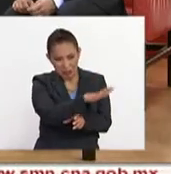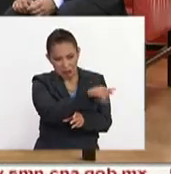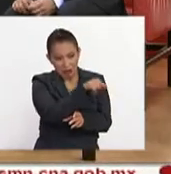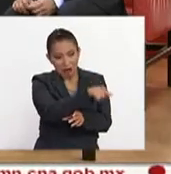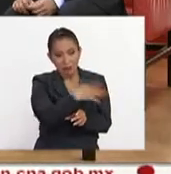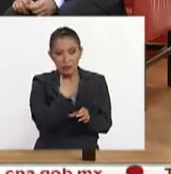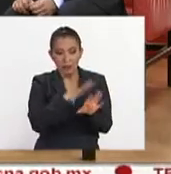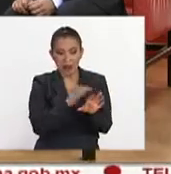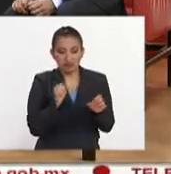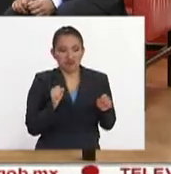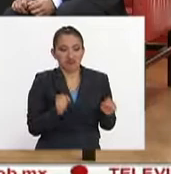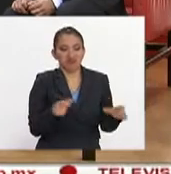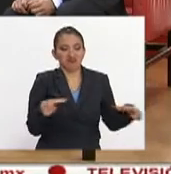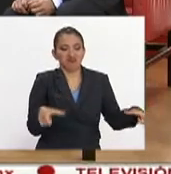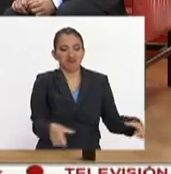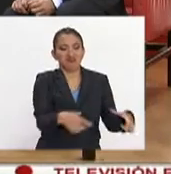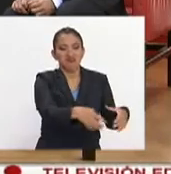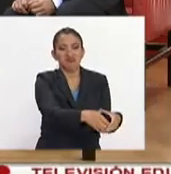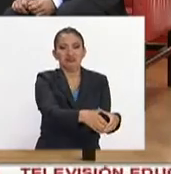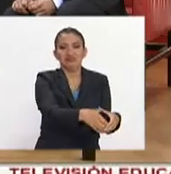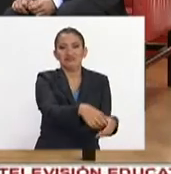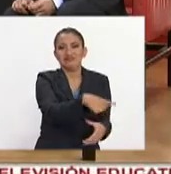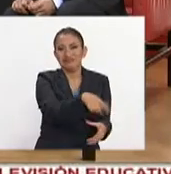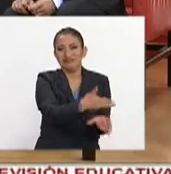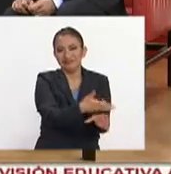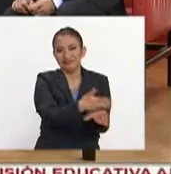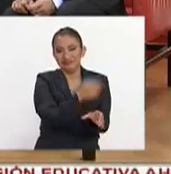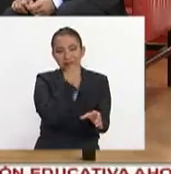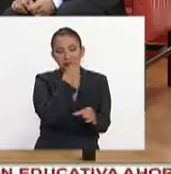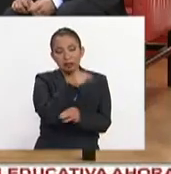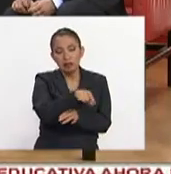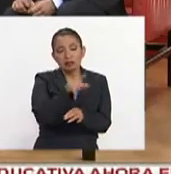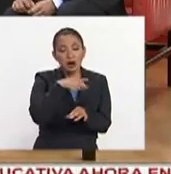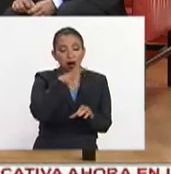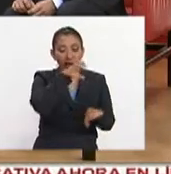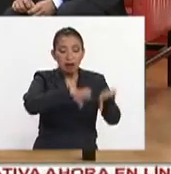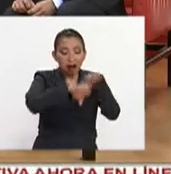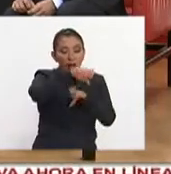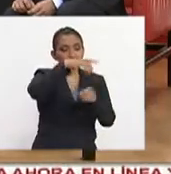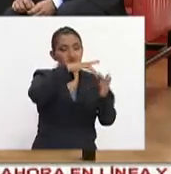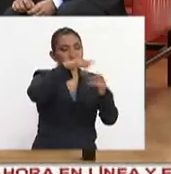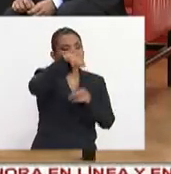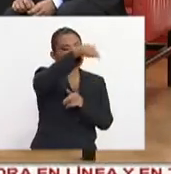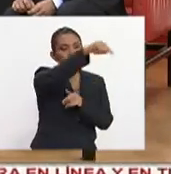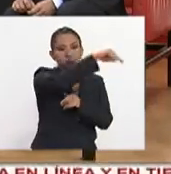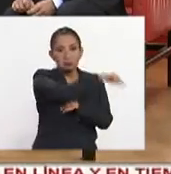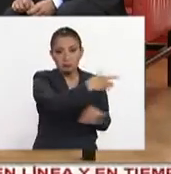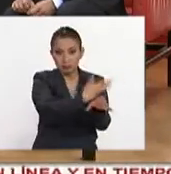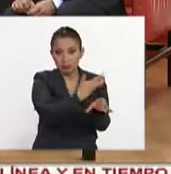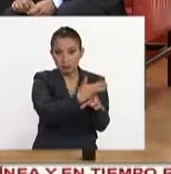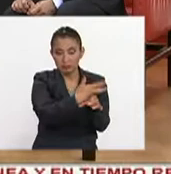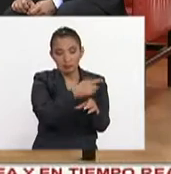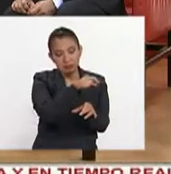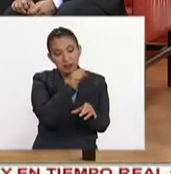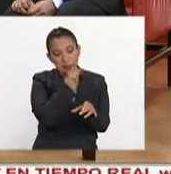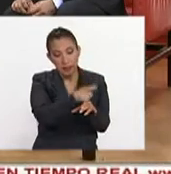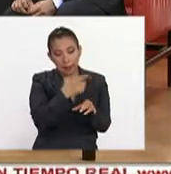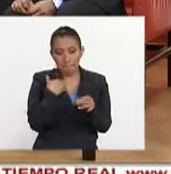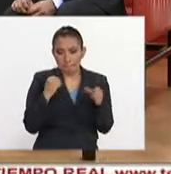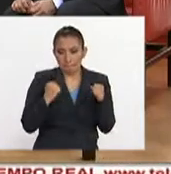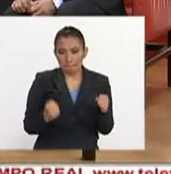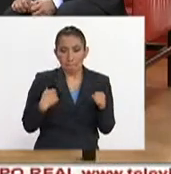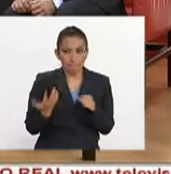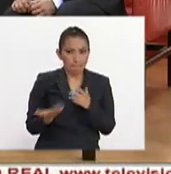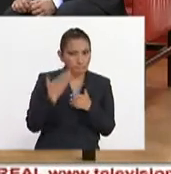está reforzándose en Estados Unidos y bueno, como dijimos anteriormente, los consulados, la red de consulados también se ha